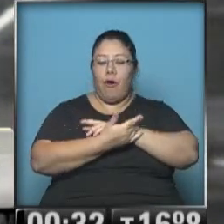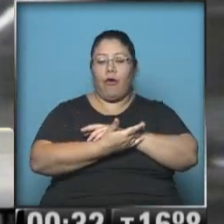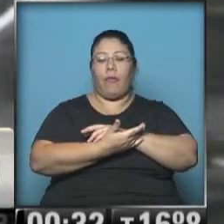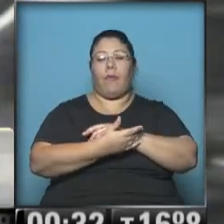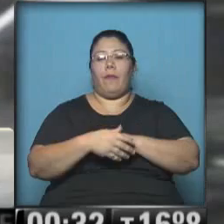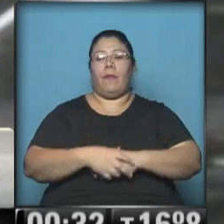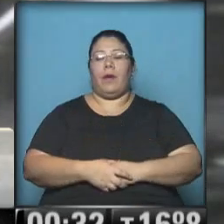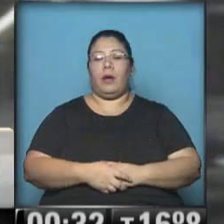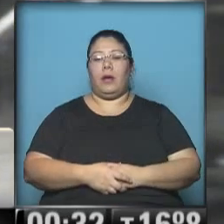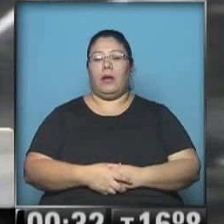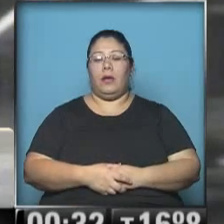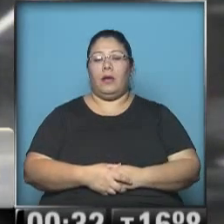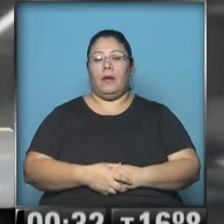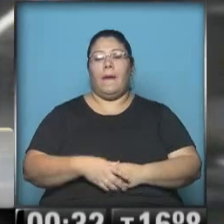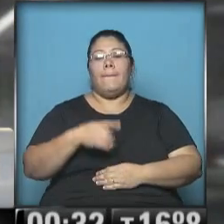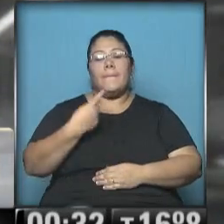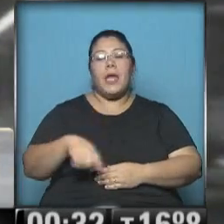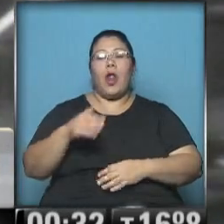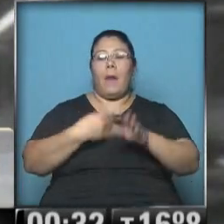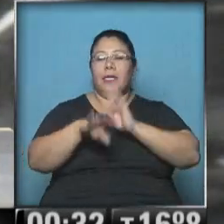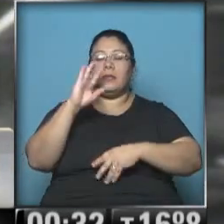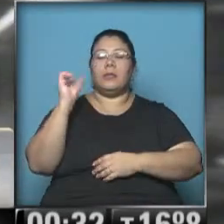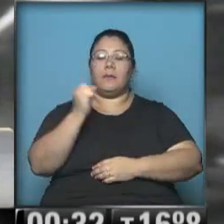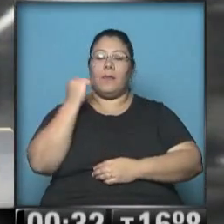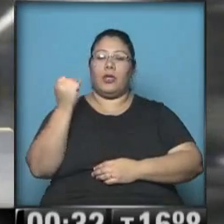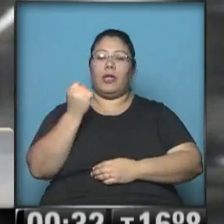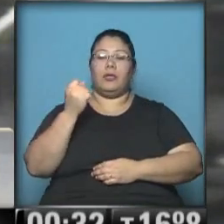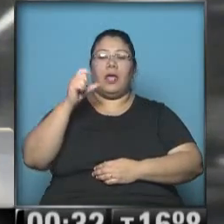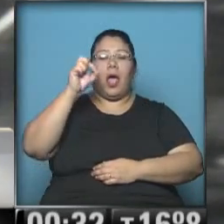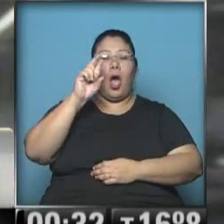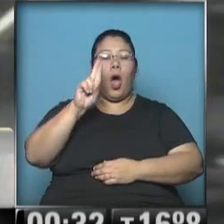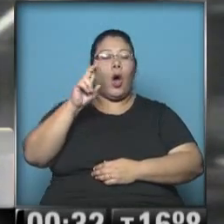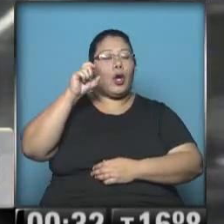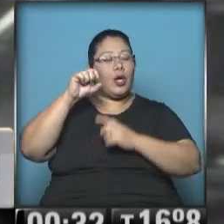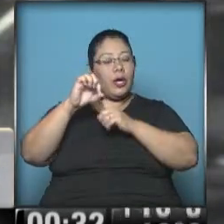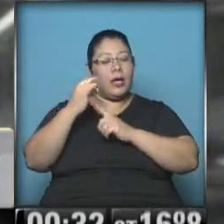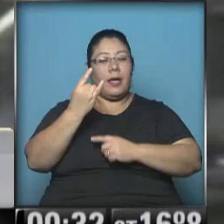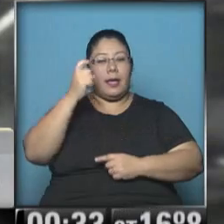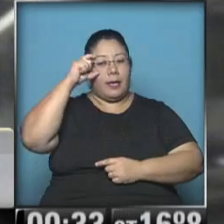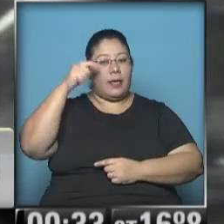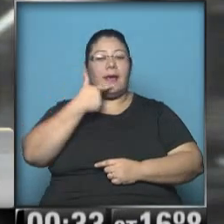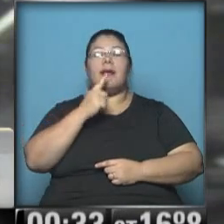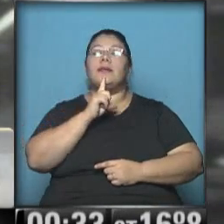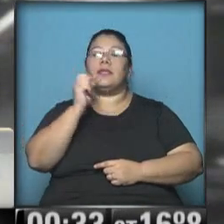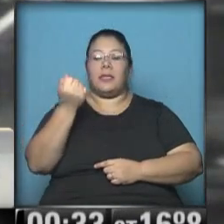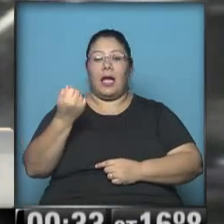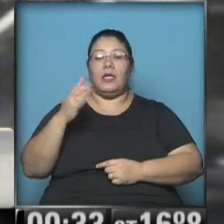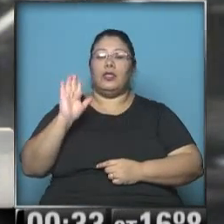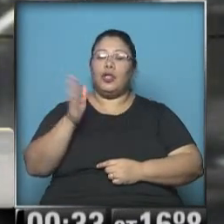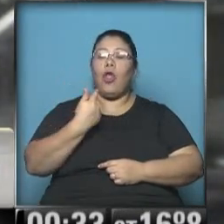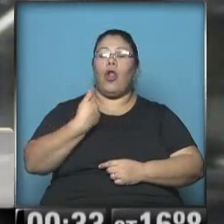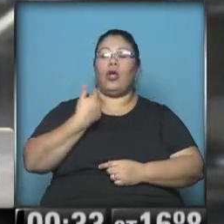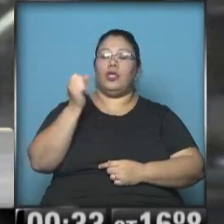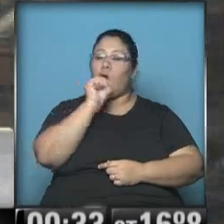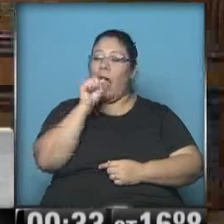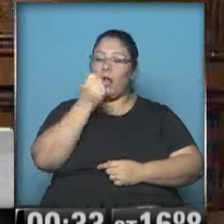Orquesta Típica. Yo la tengo junto a Andrés Lineschi, que es el director musical y arreglador de todo lo que yo canto ya hace muchos